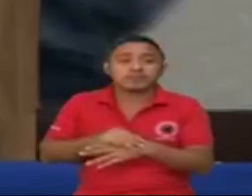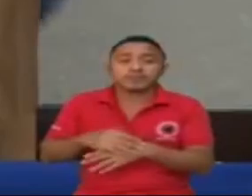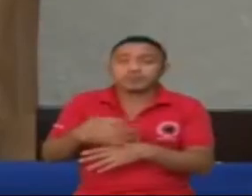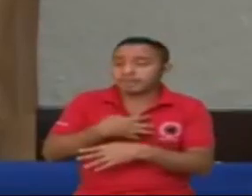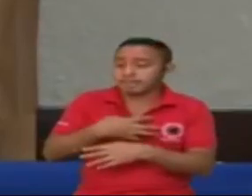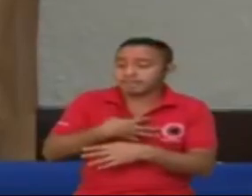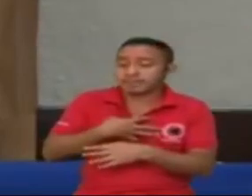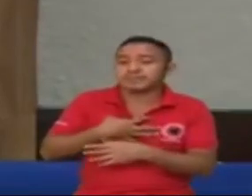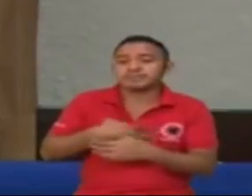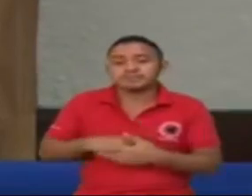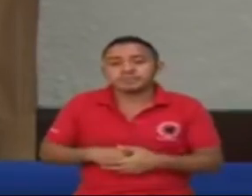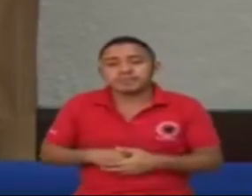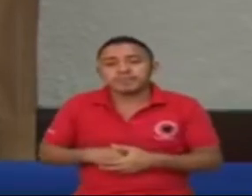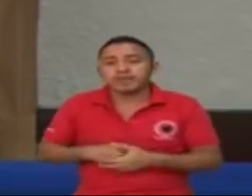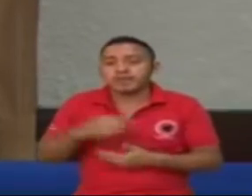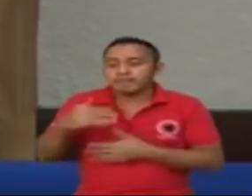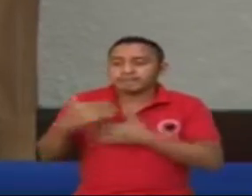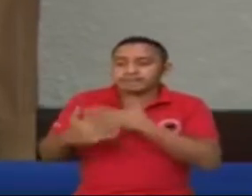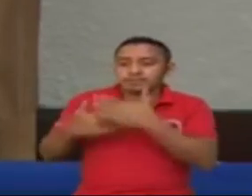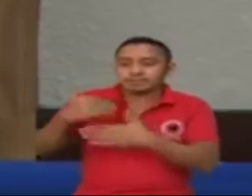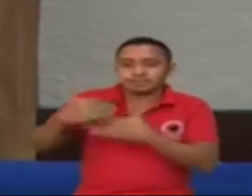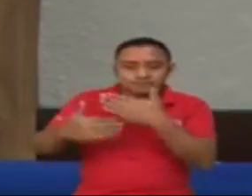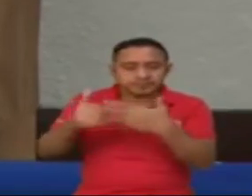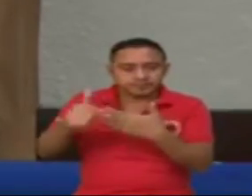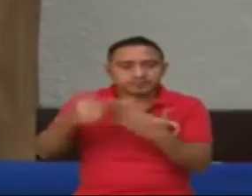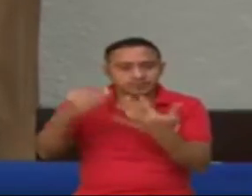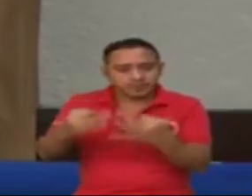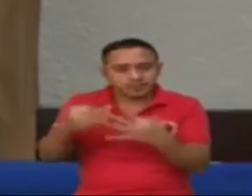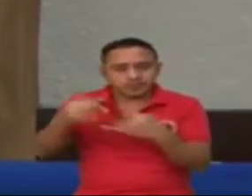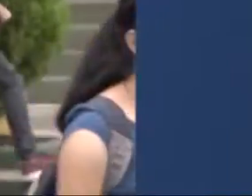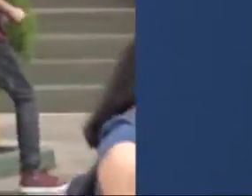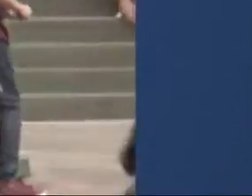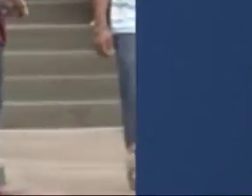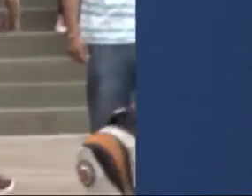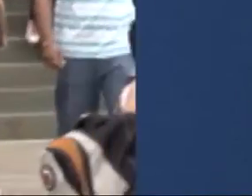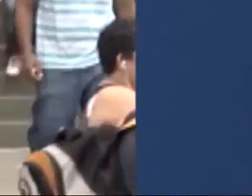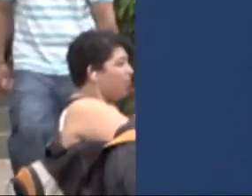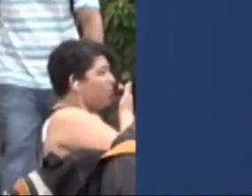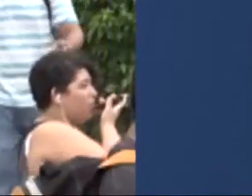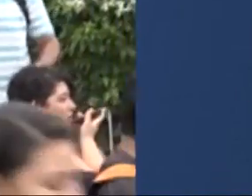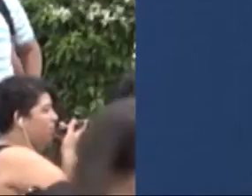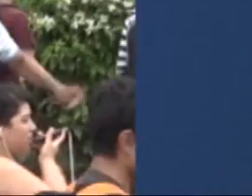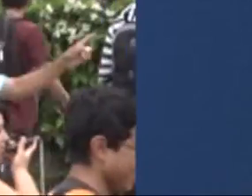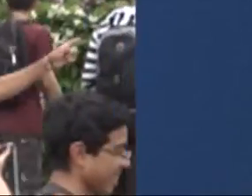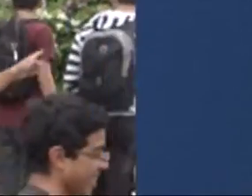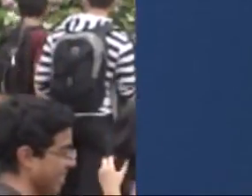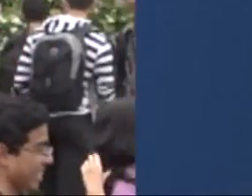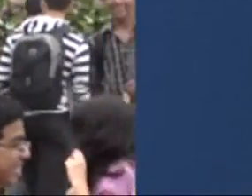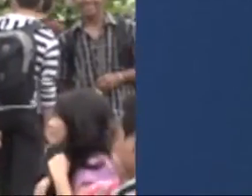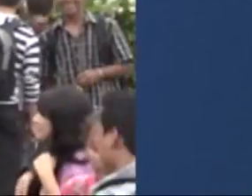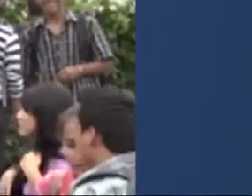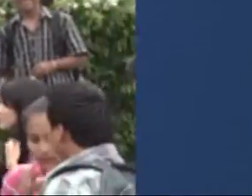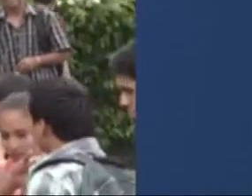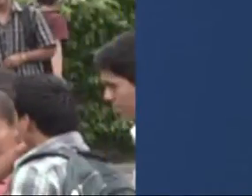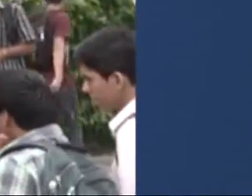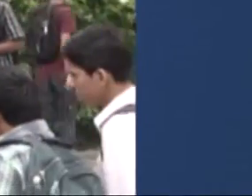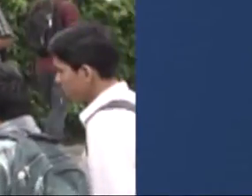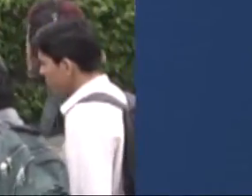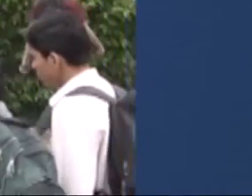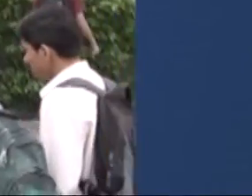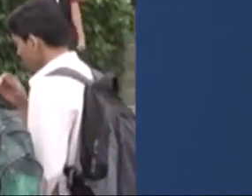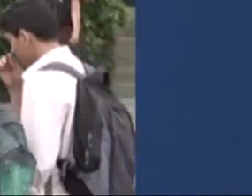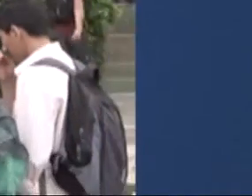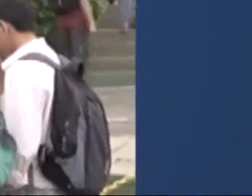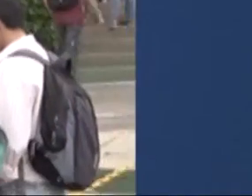acreditadoras que realicen procesos de acreditación en el país. Para el diputado José Antonio Cepeda, dijo que